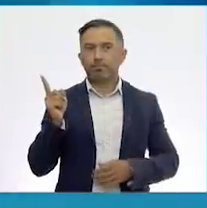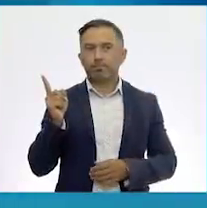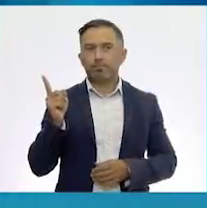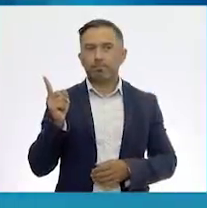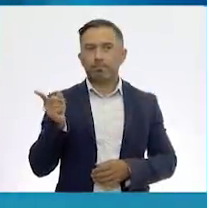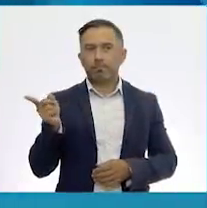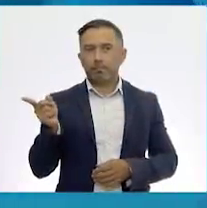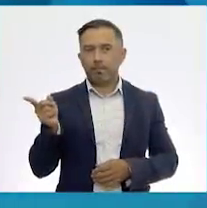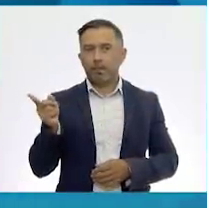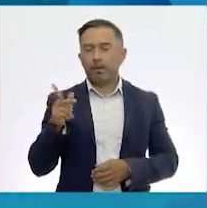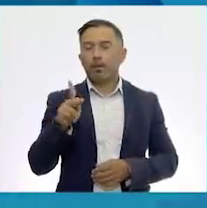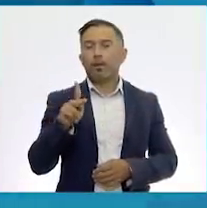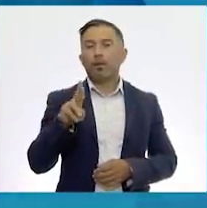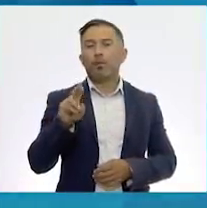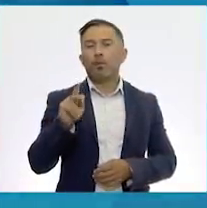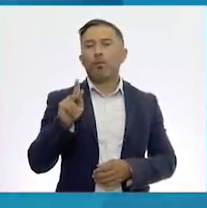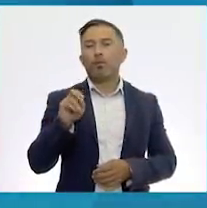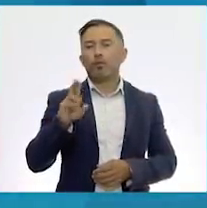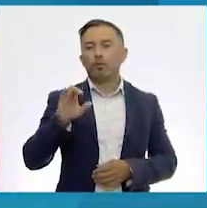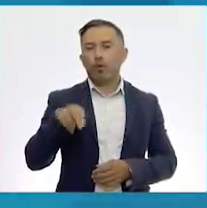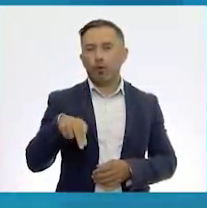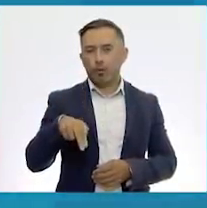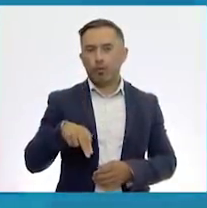sería equilibrar